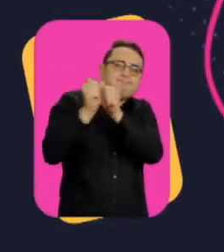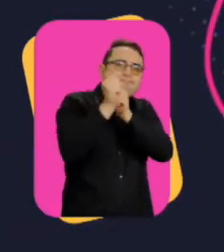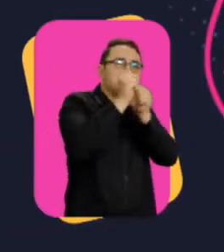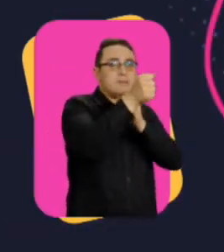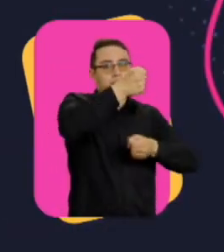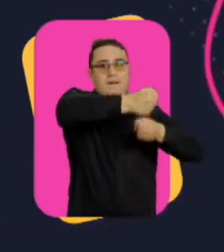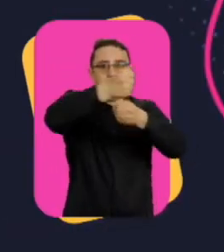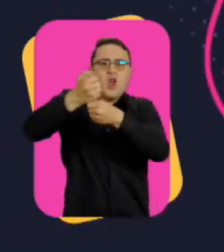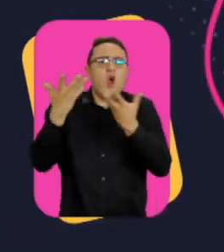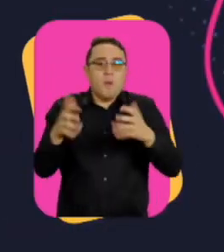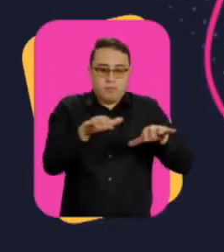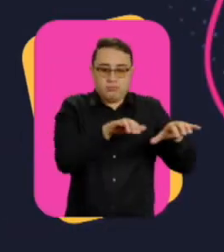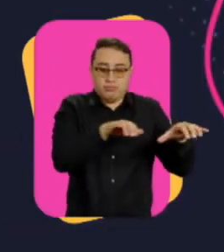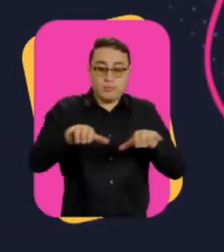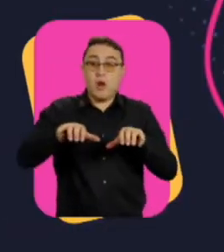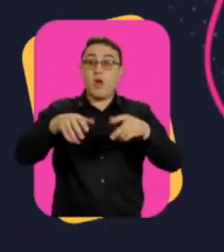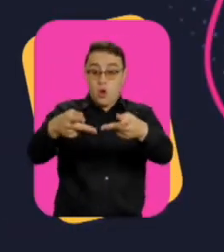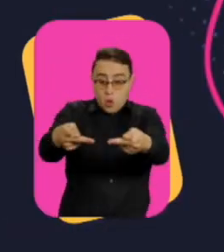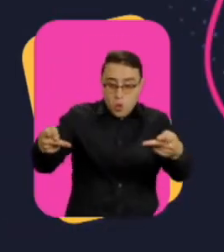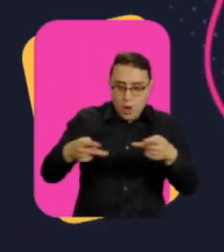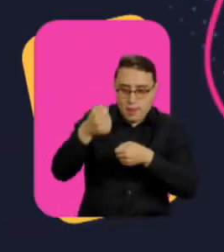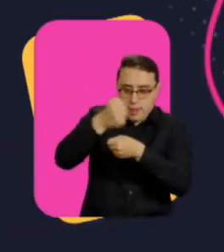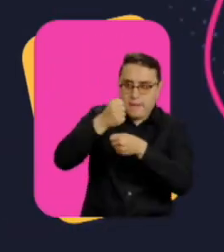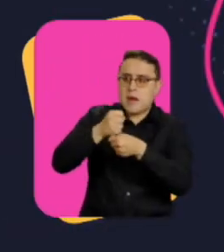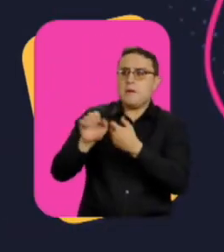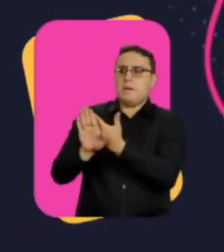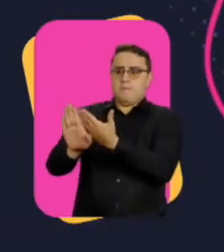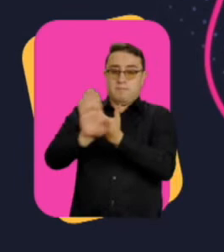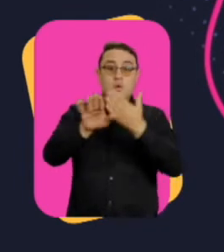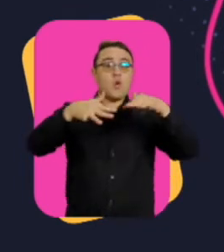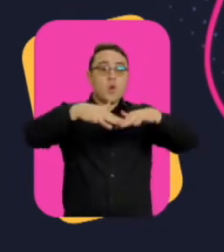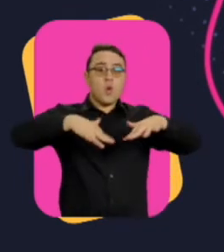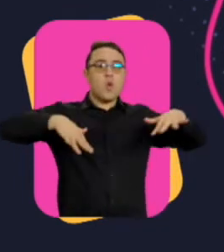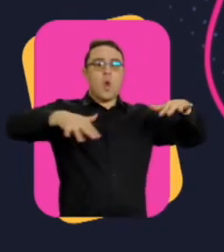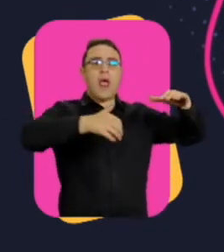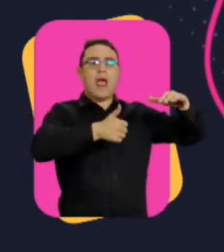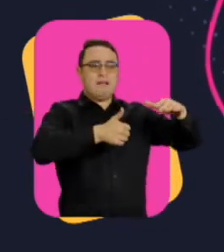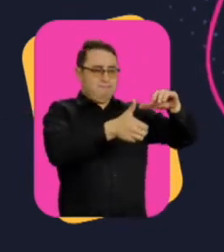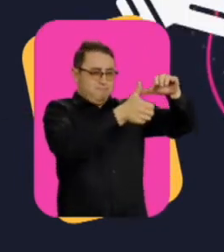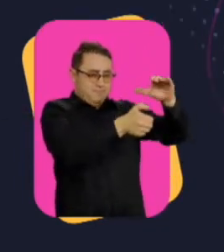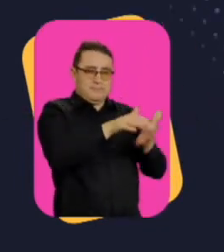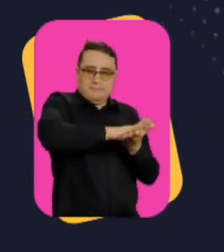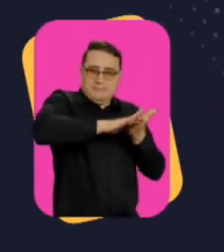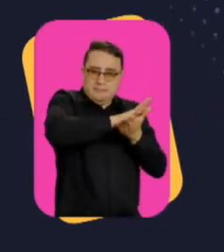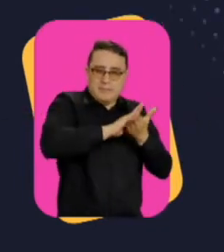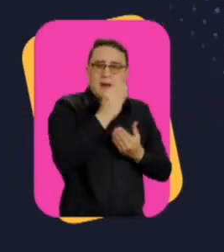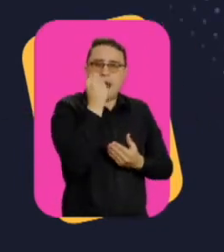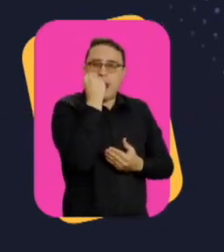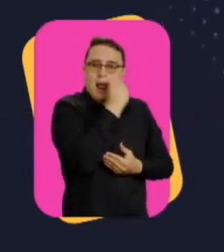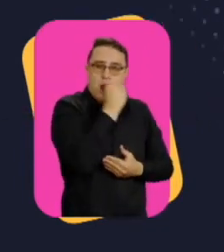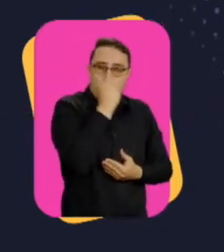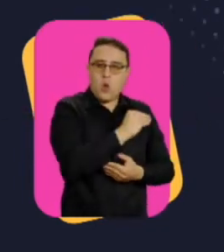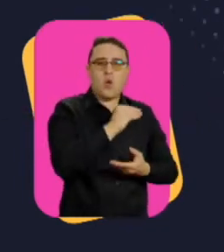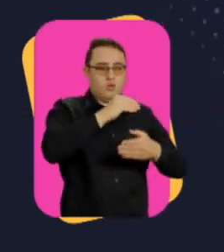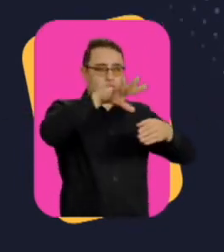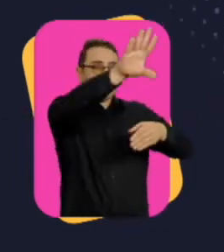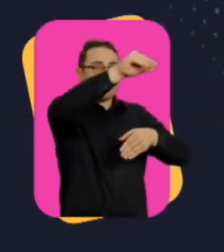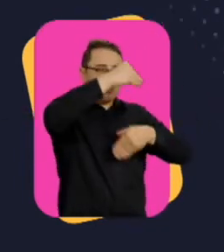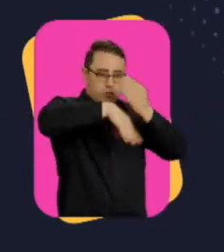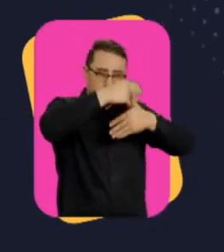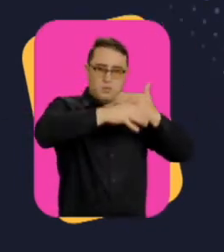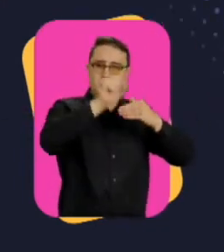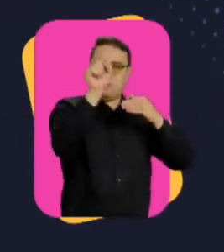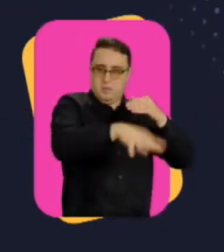Acciones como demarcar puestos de trabajo, disposición de zonas con gel antibacterial, alcohol líquido y toallas